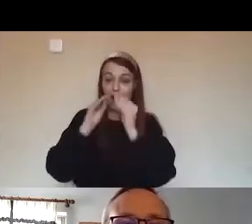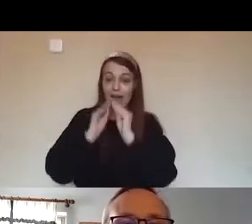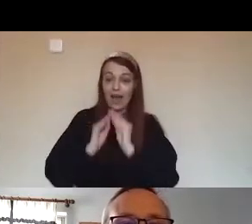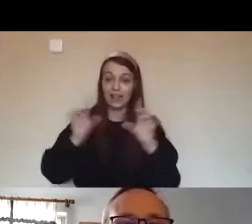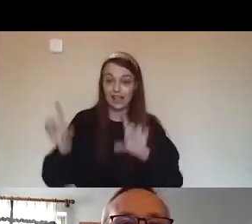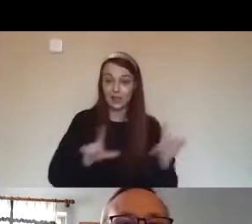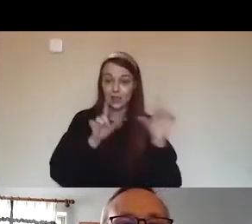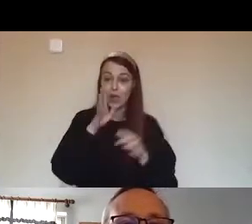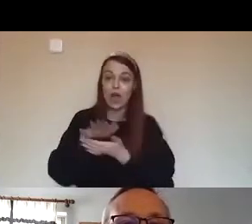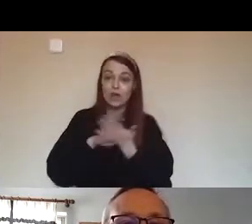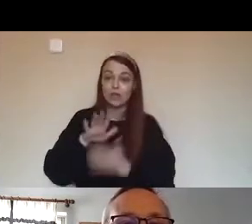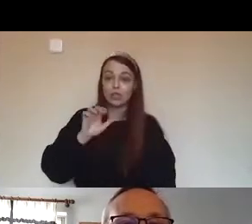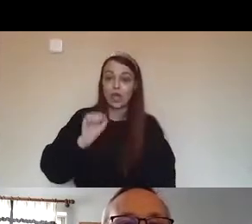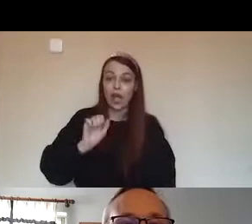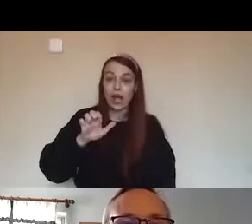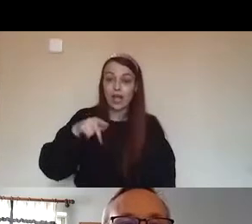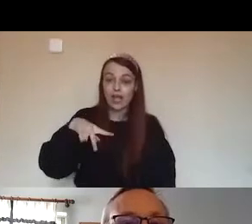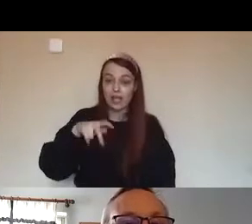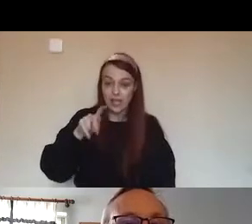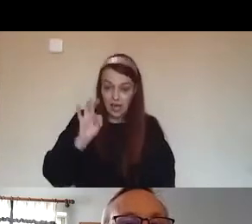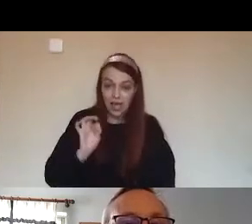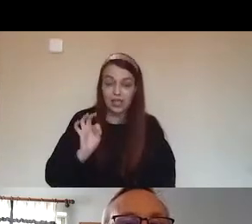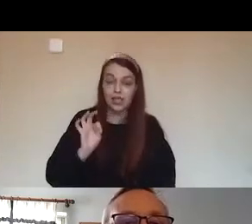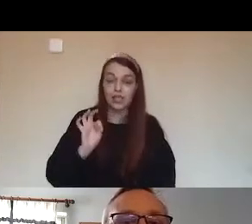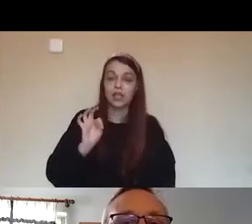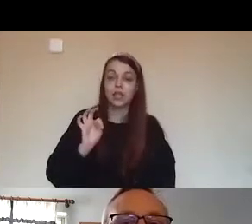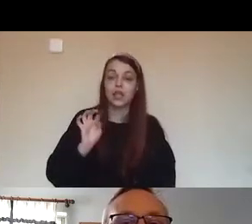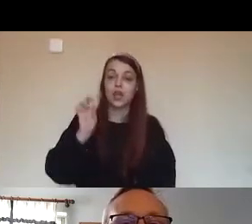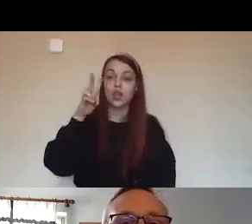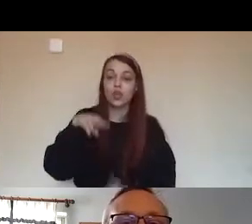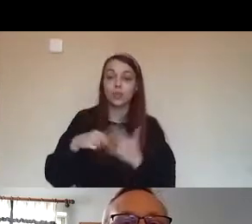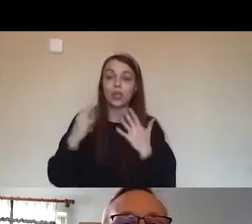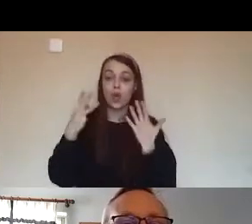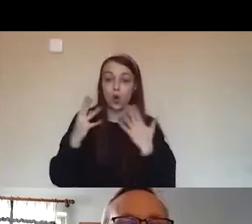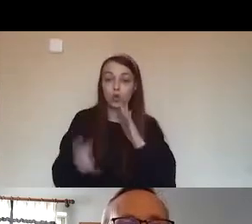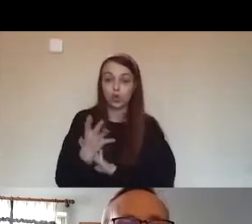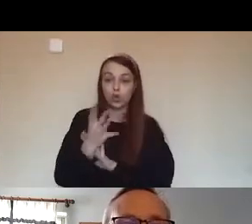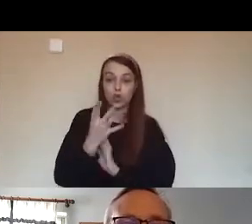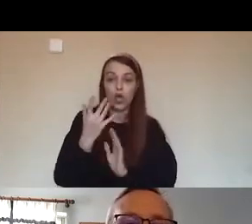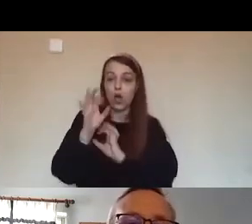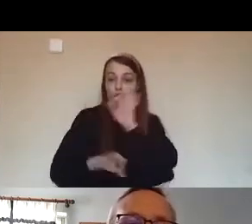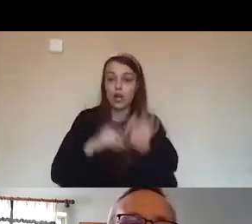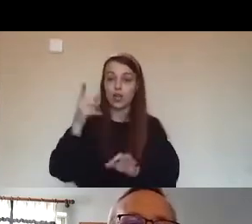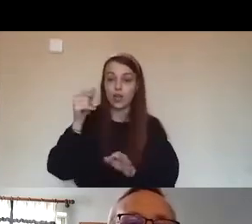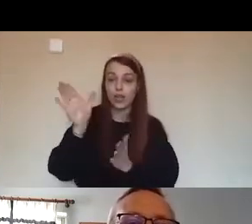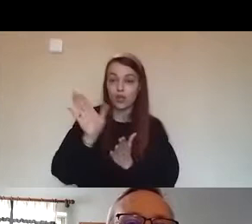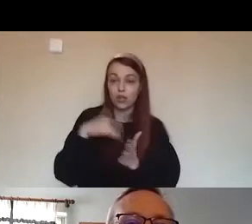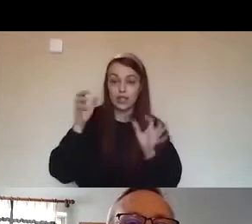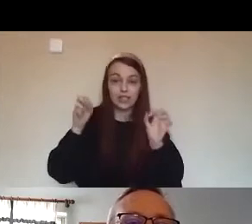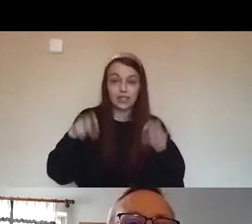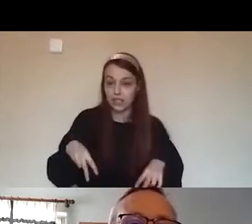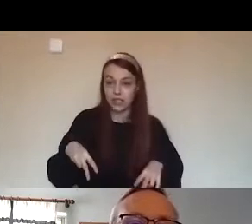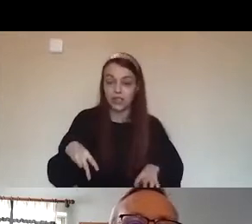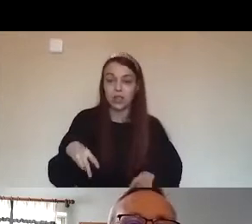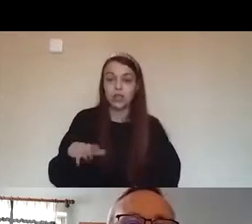ENAD. Nacimos en 2008 con una asociación sin ánimo de lucro con el objetivo de hacer